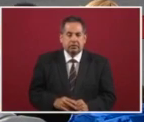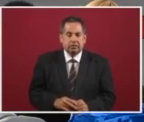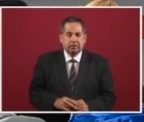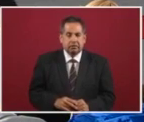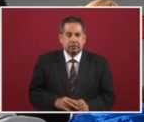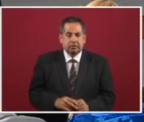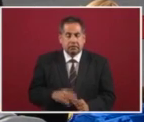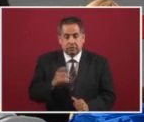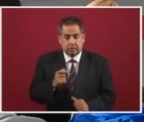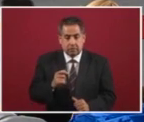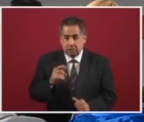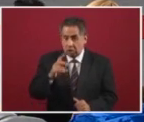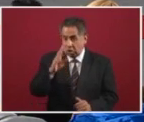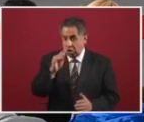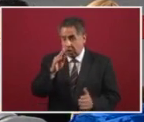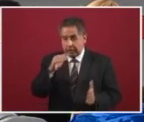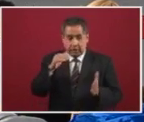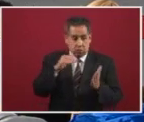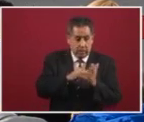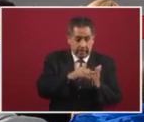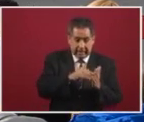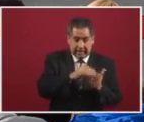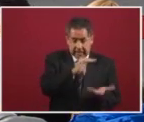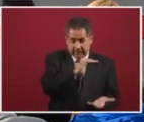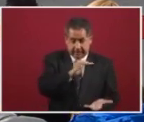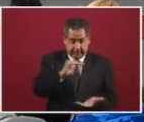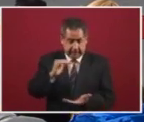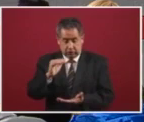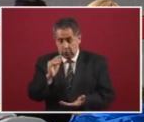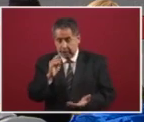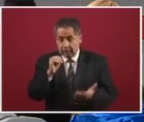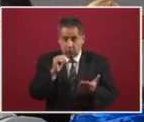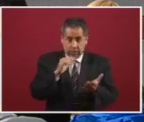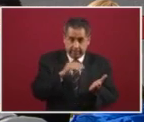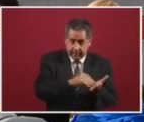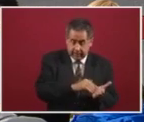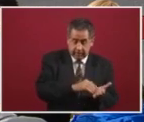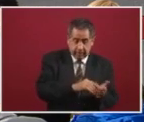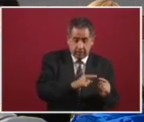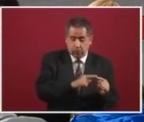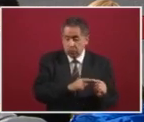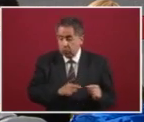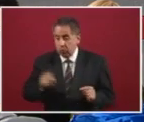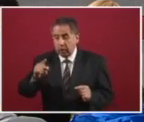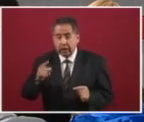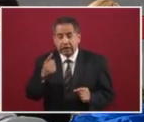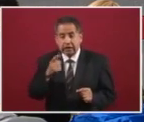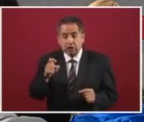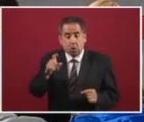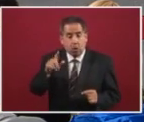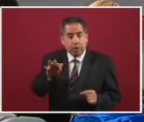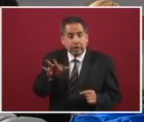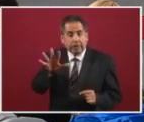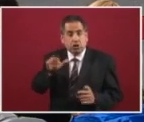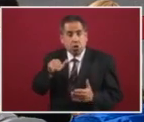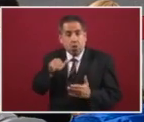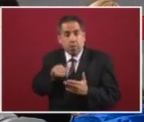pero de 99 mil barriles a 145 mil barriles